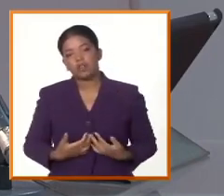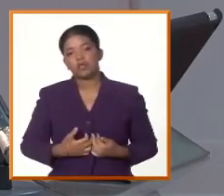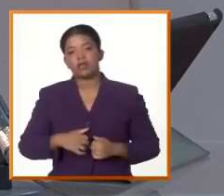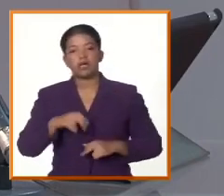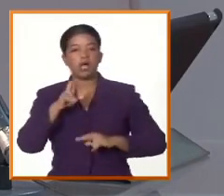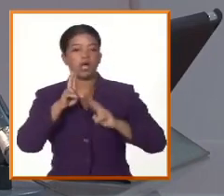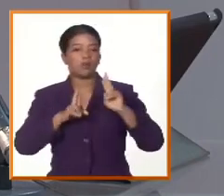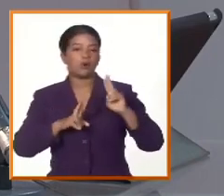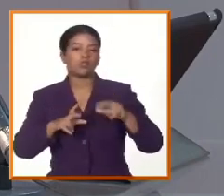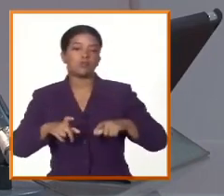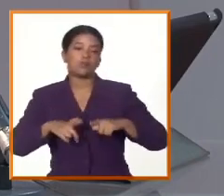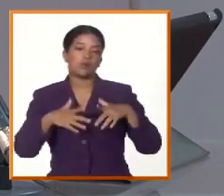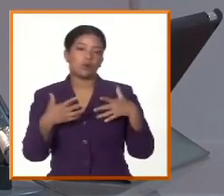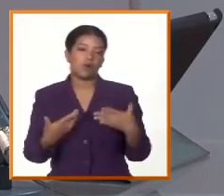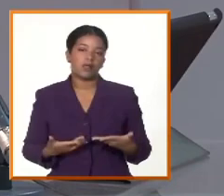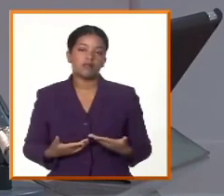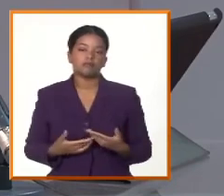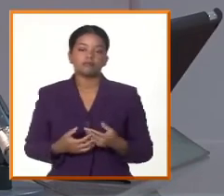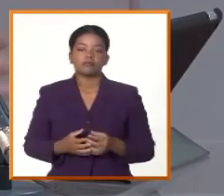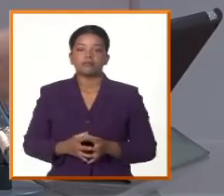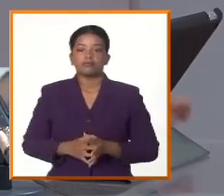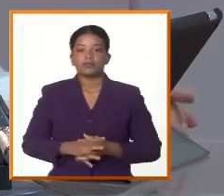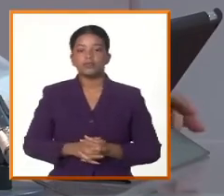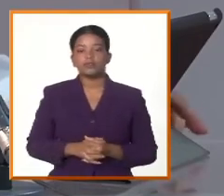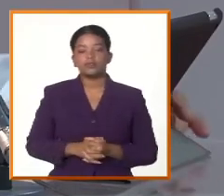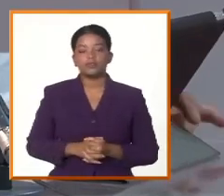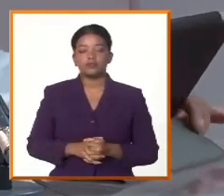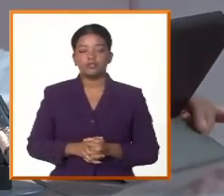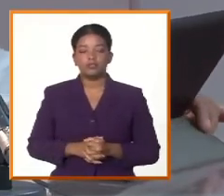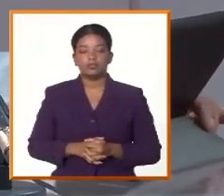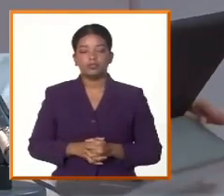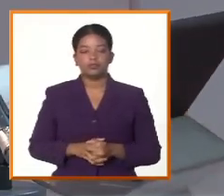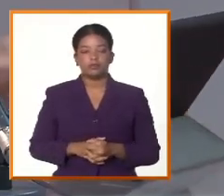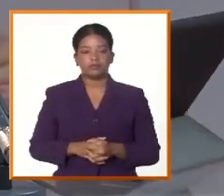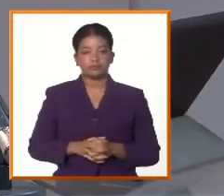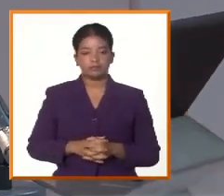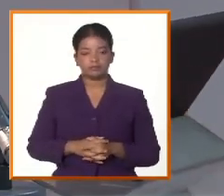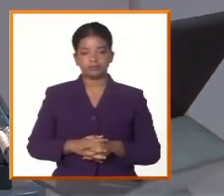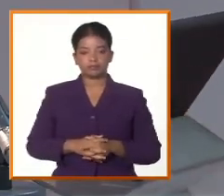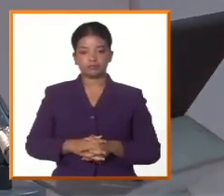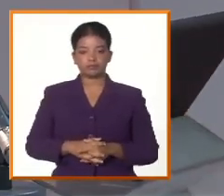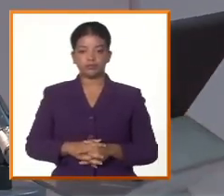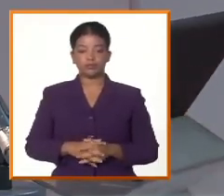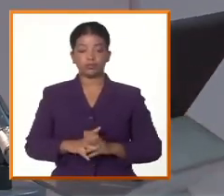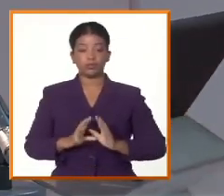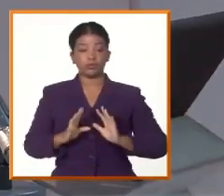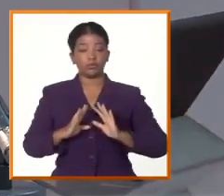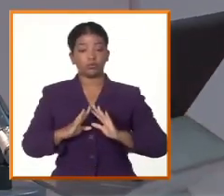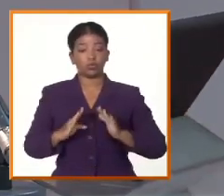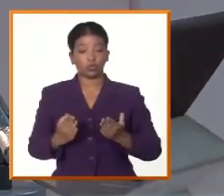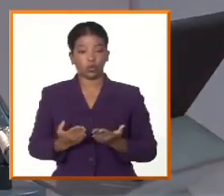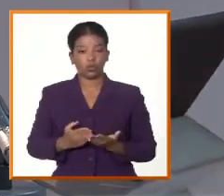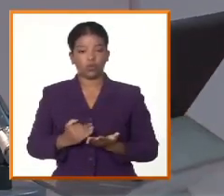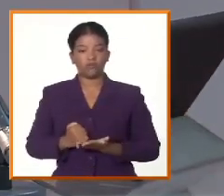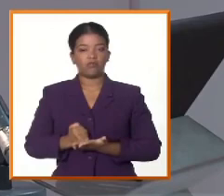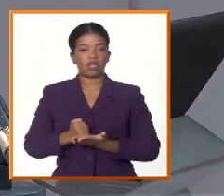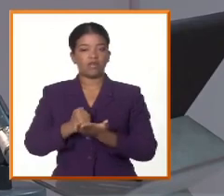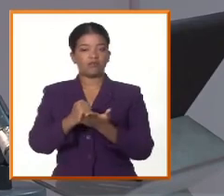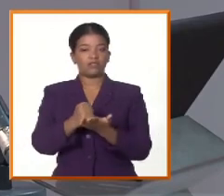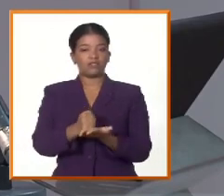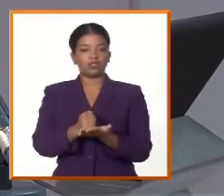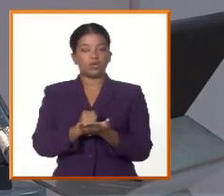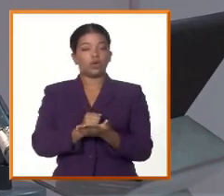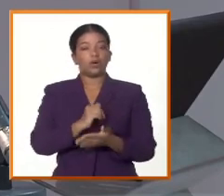se Indicó que se ha hecho todo esto trae como beneficio de que hay un proceso